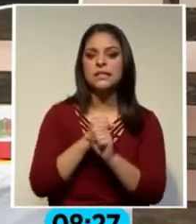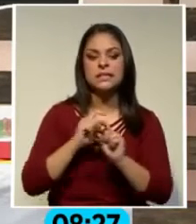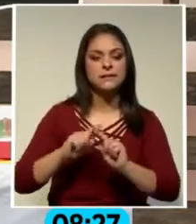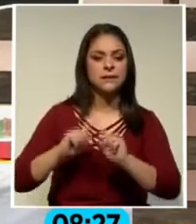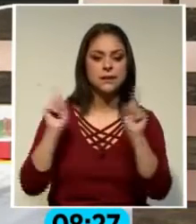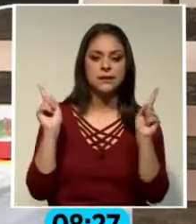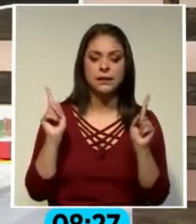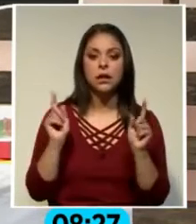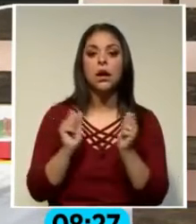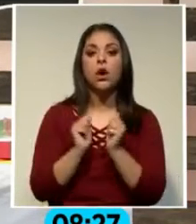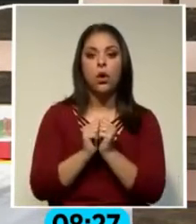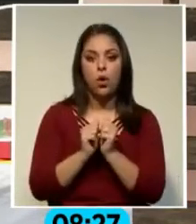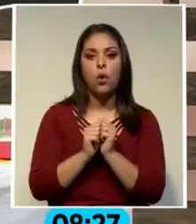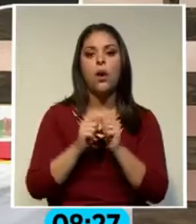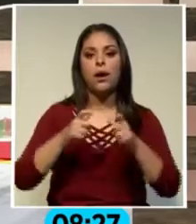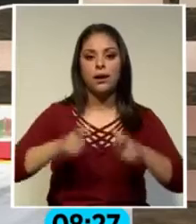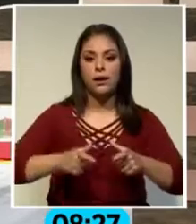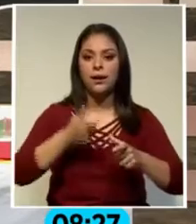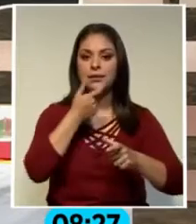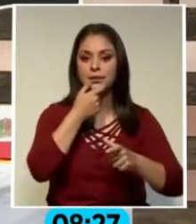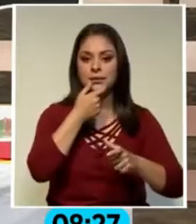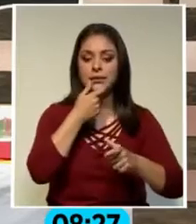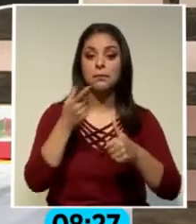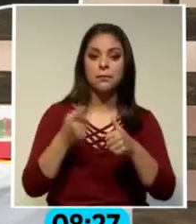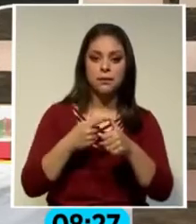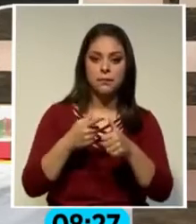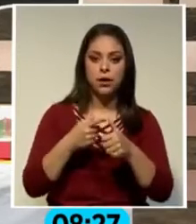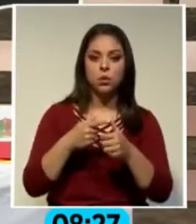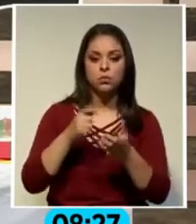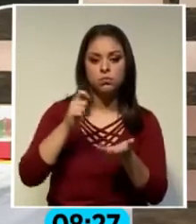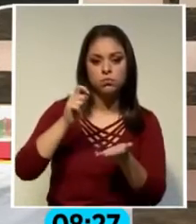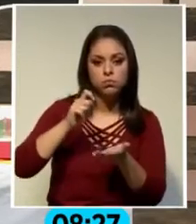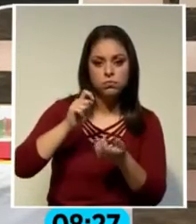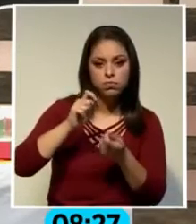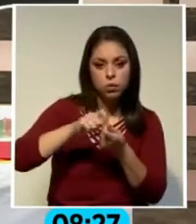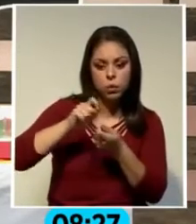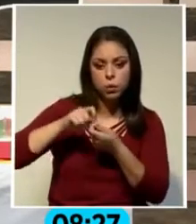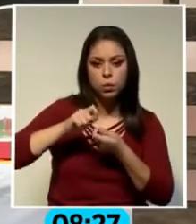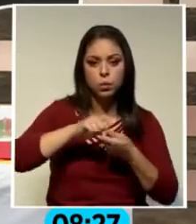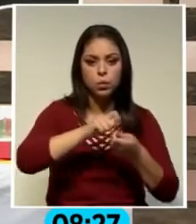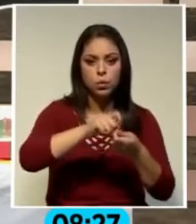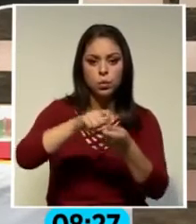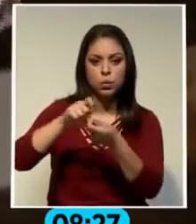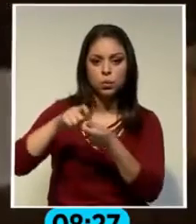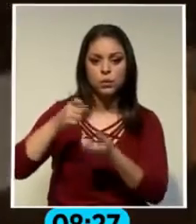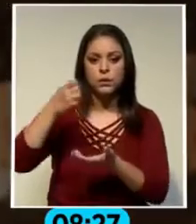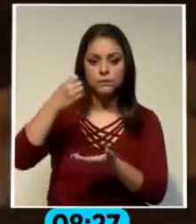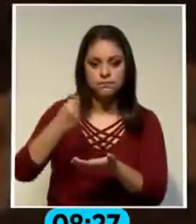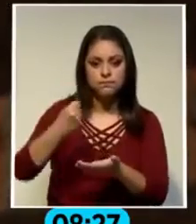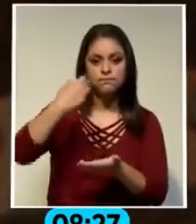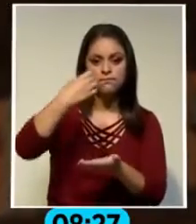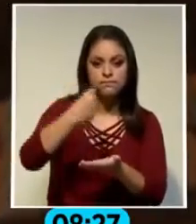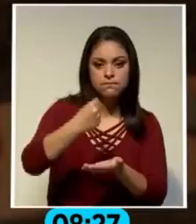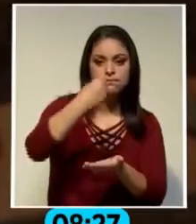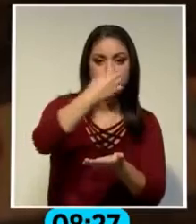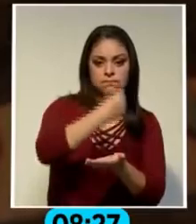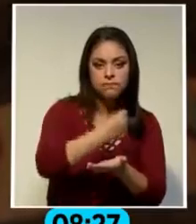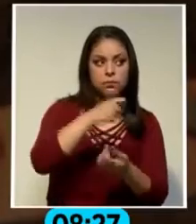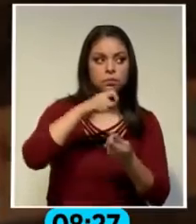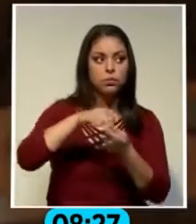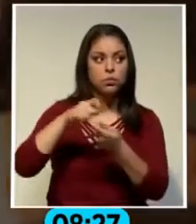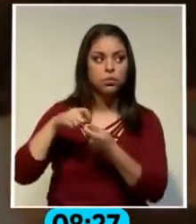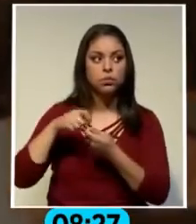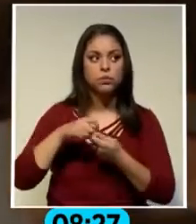puntillar diferente. Vamos a decorar estas galletas puntillando. O sea, haciéndole puntitos. Puntitos a las galletas.